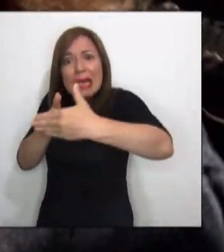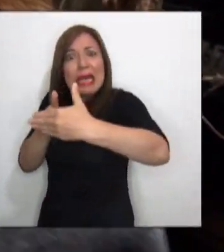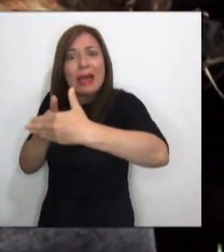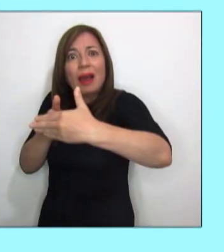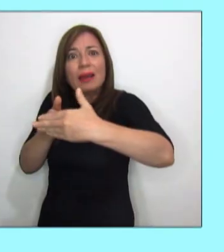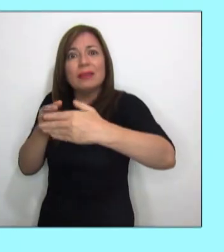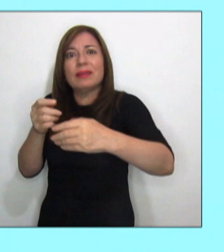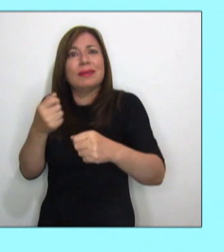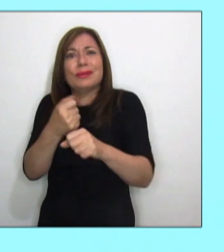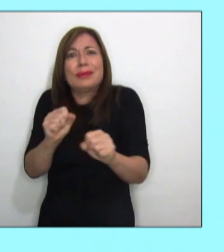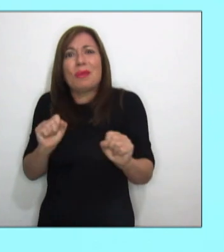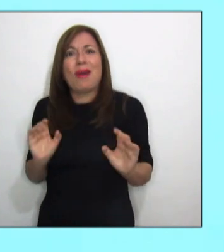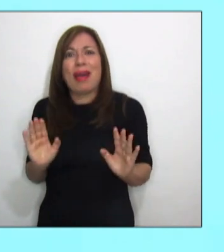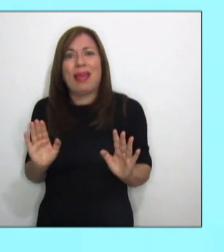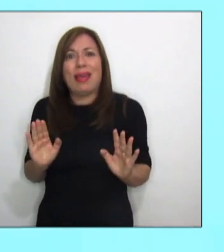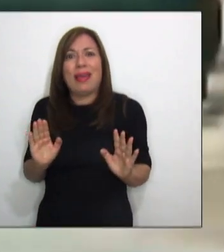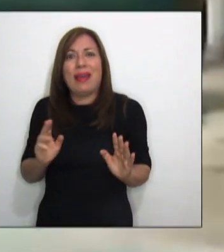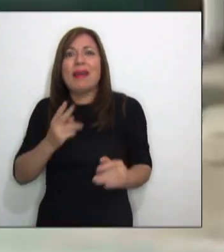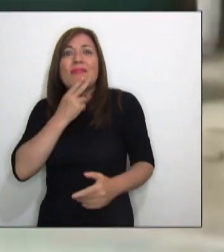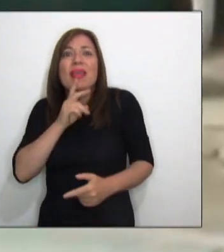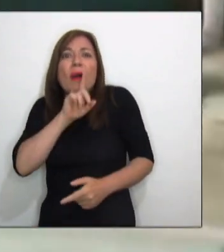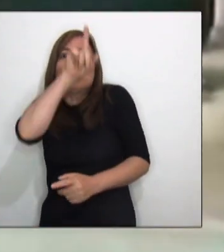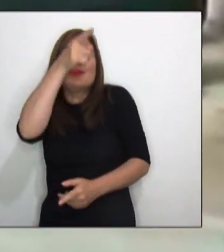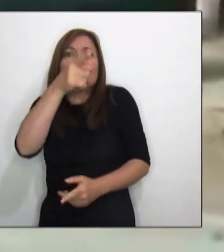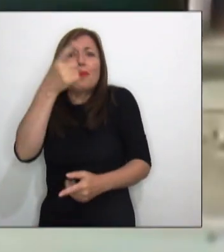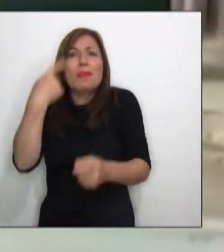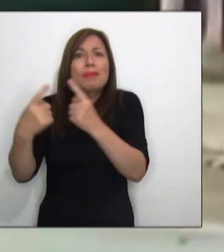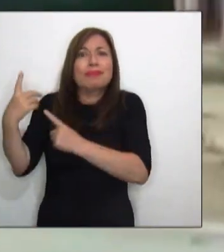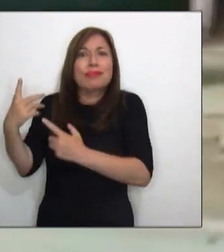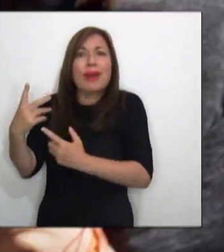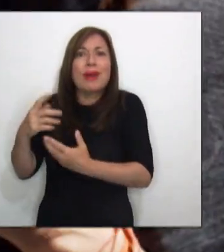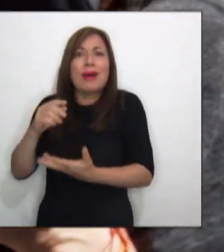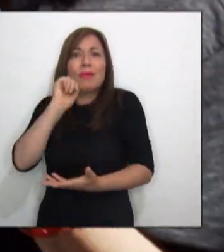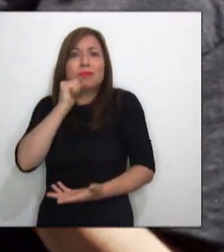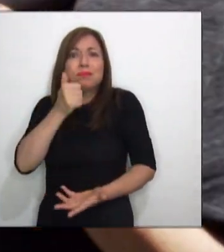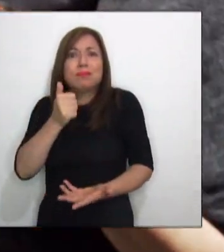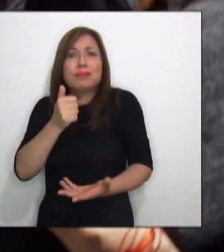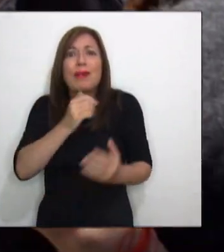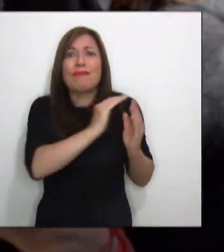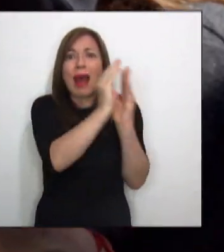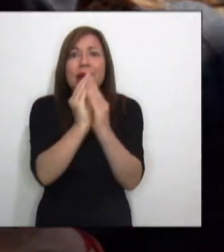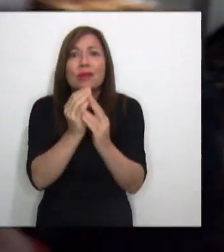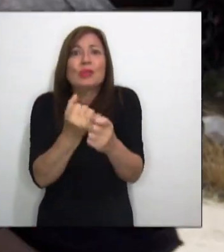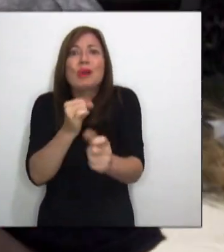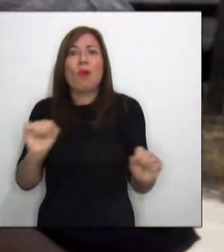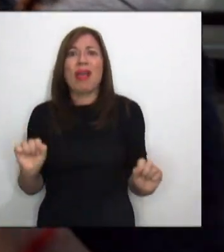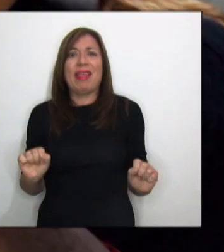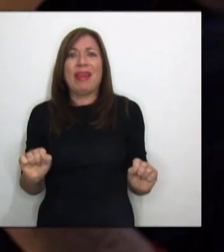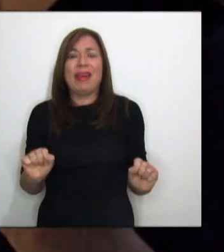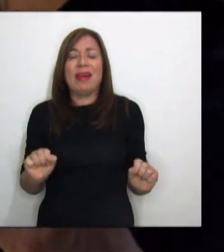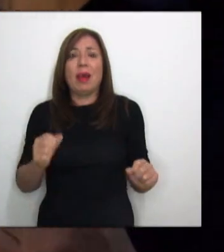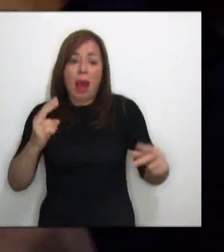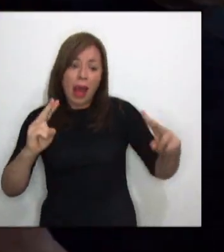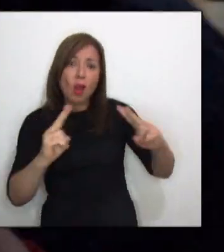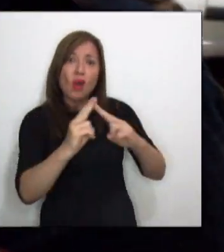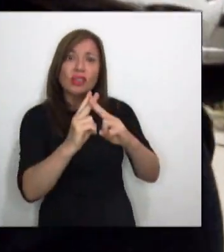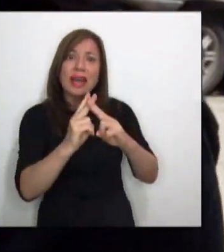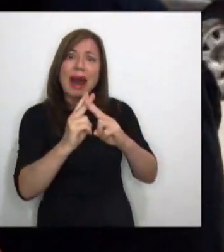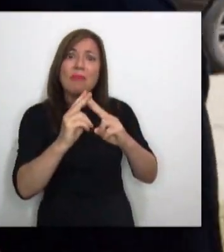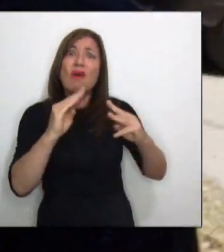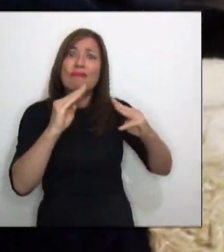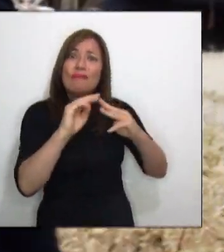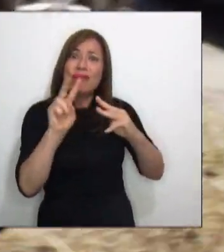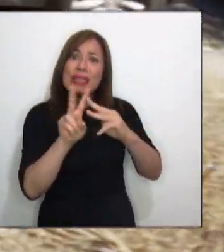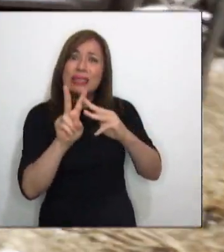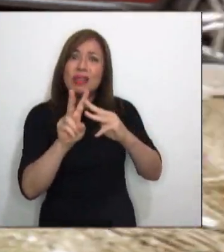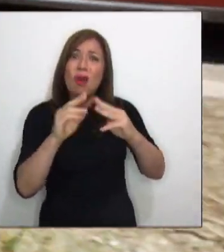esquina como antes. Hacer una vida cotidiana de barrio no se puede hacer. Lamentablemente no se puede hacer. O ir a ver a un vecino en la noche, que queda